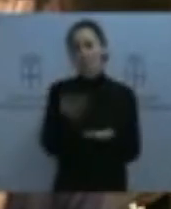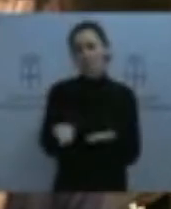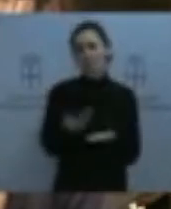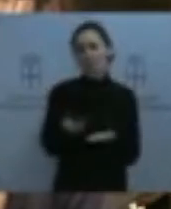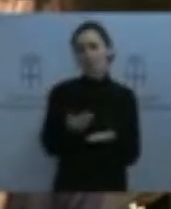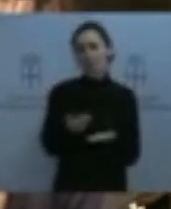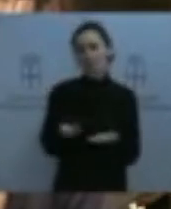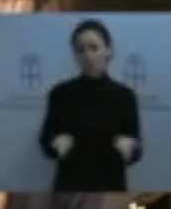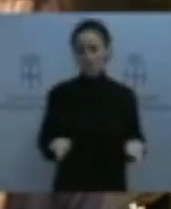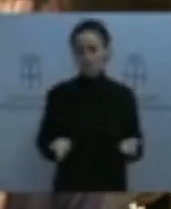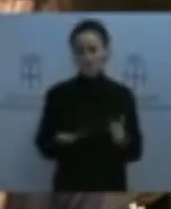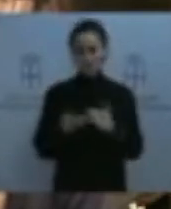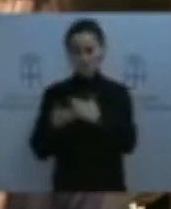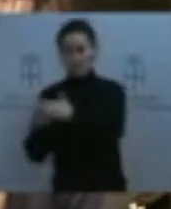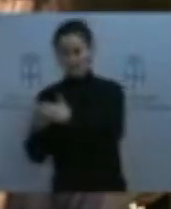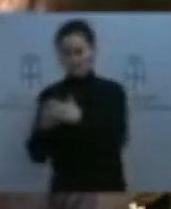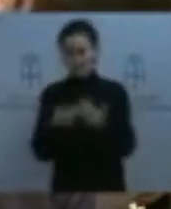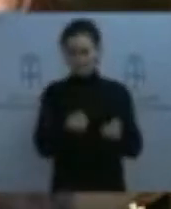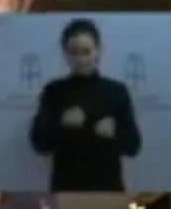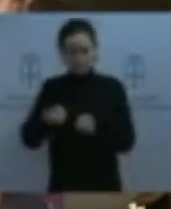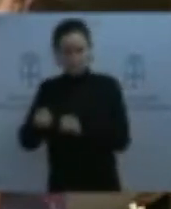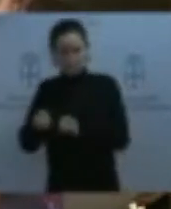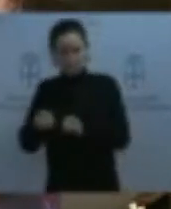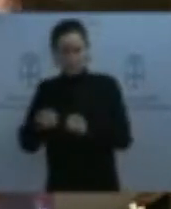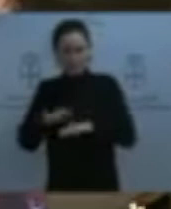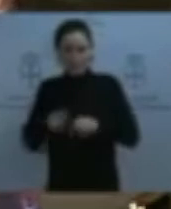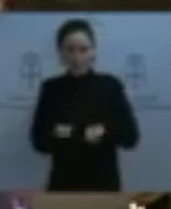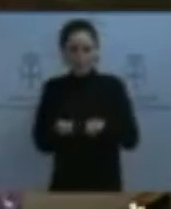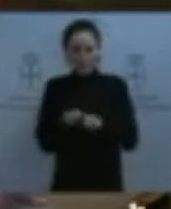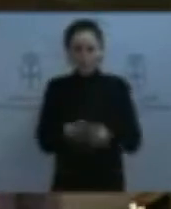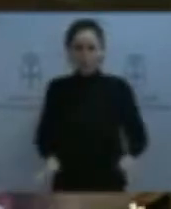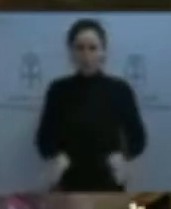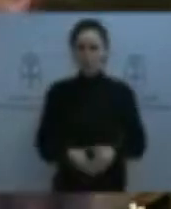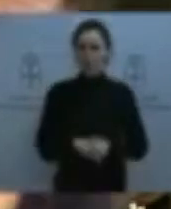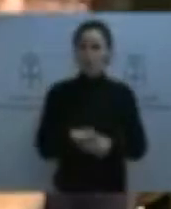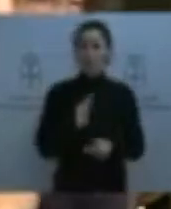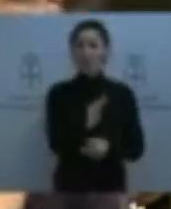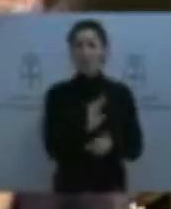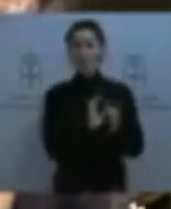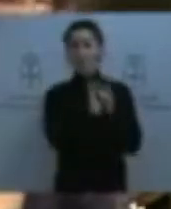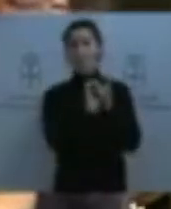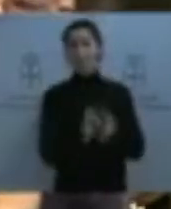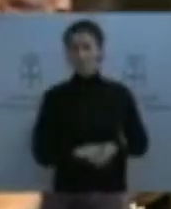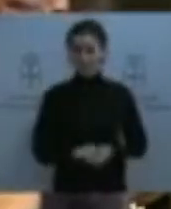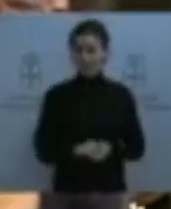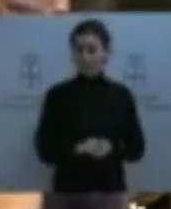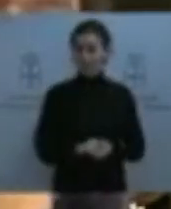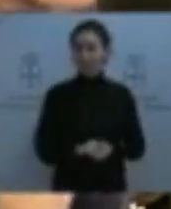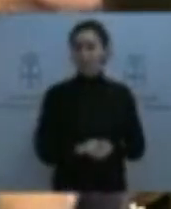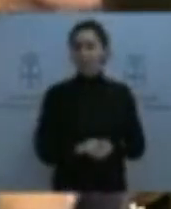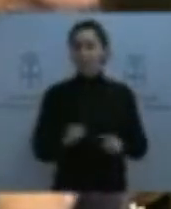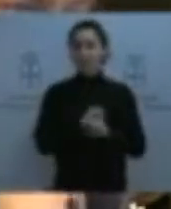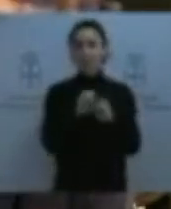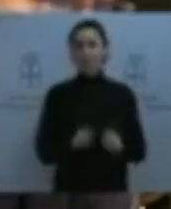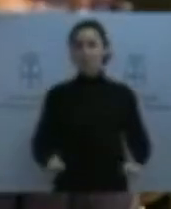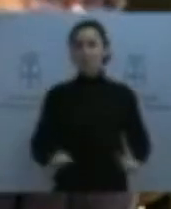evidentemente entorpeciendo e imposibilitando cualquier tipo de control en base a la pregunta que actualmente, en este mismo momento, le estoy haciendo.